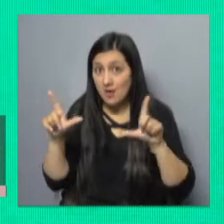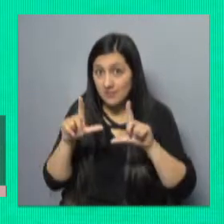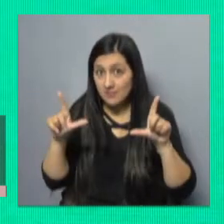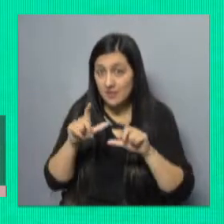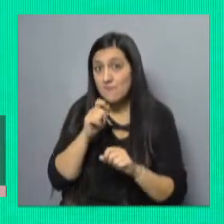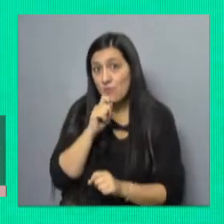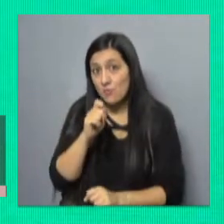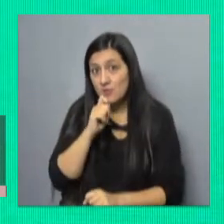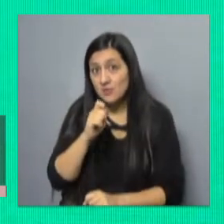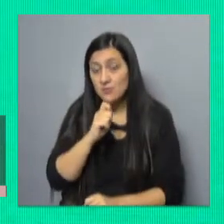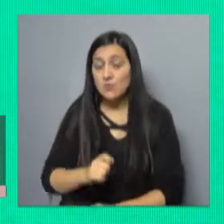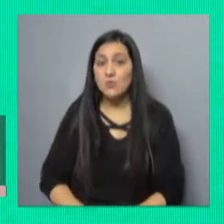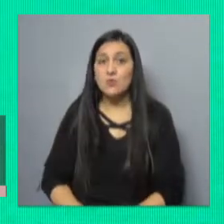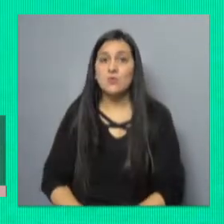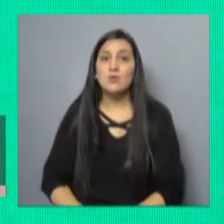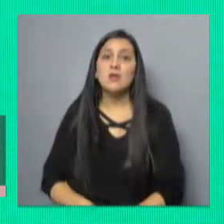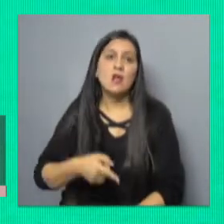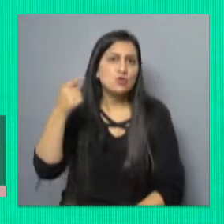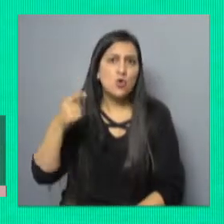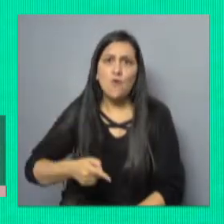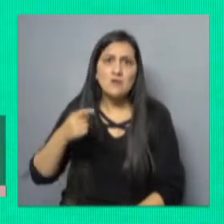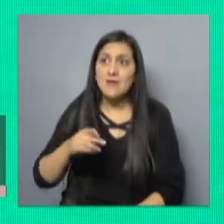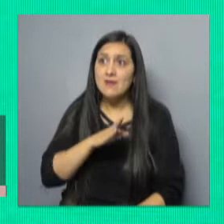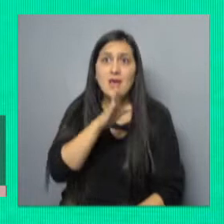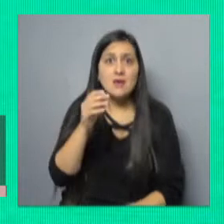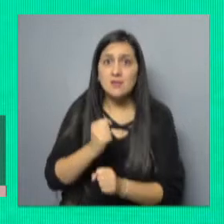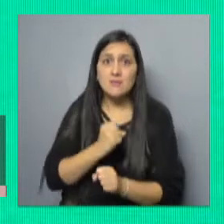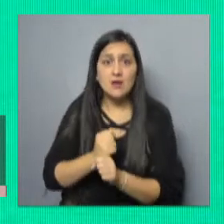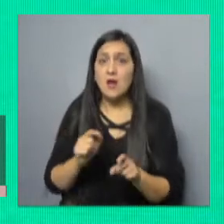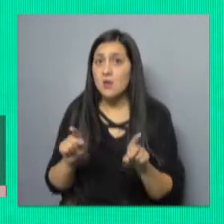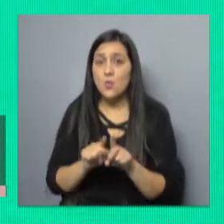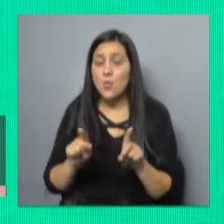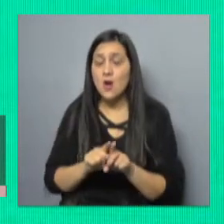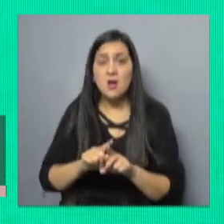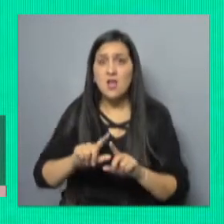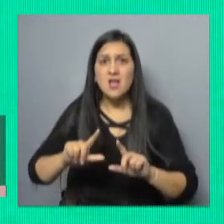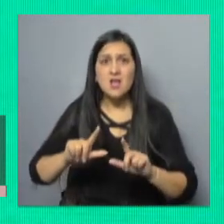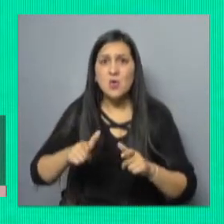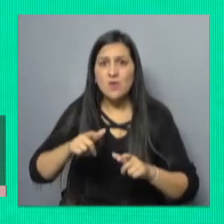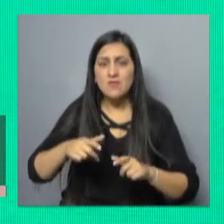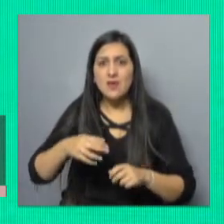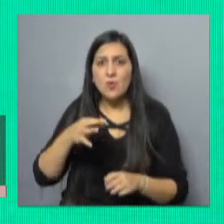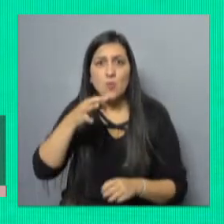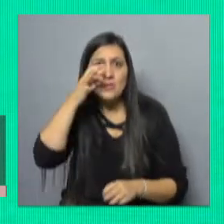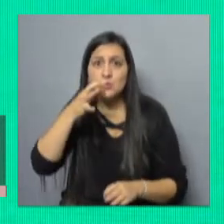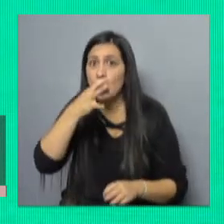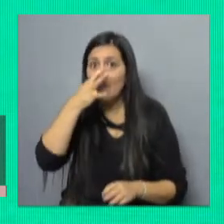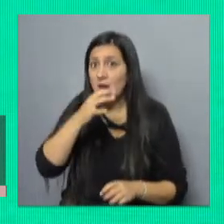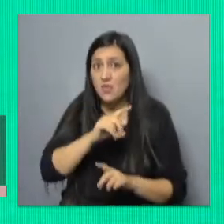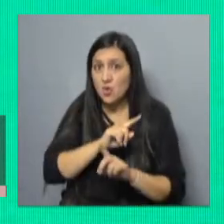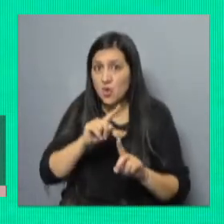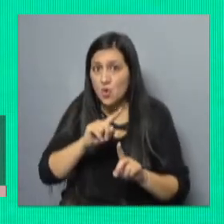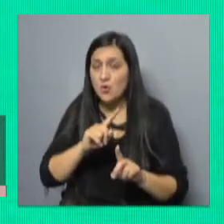los de alguna manera obligaban a ir a trabajar igual que no se hacían el test que había había una serie de cuestiones y fui sancionado